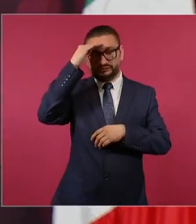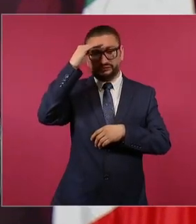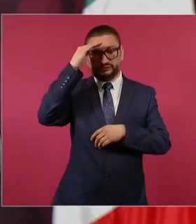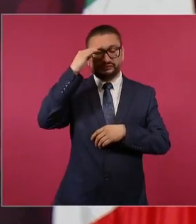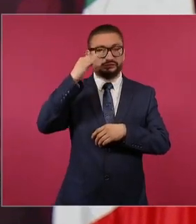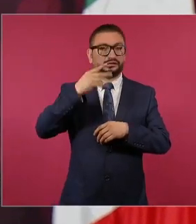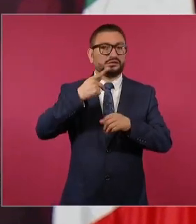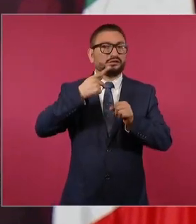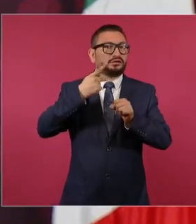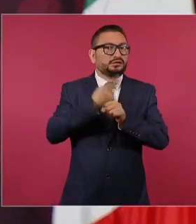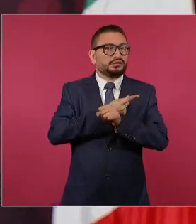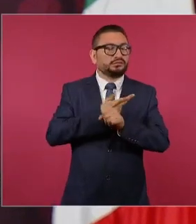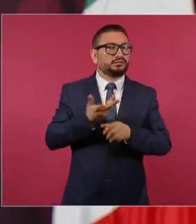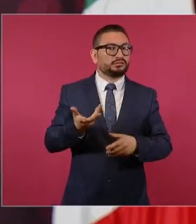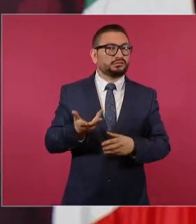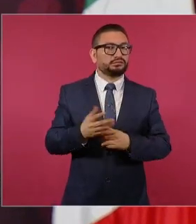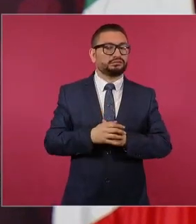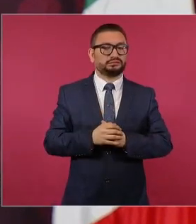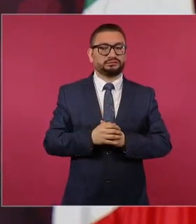sobre lo que había sucedido.